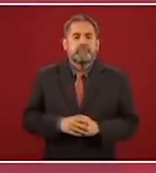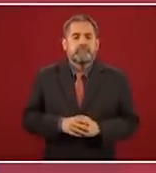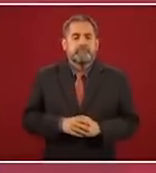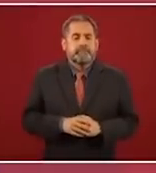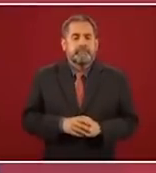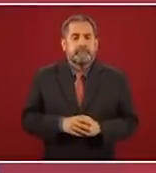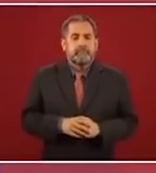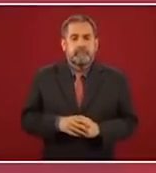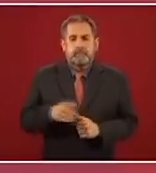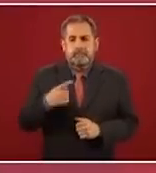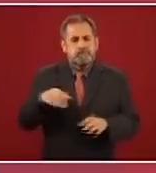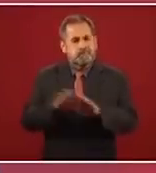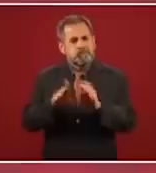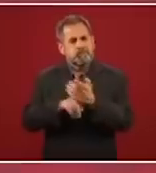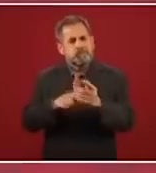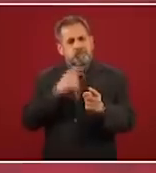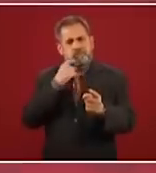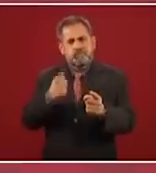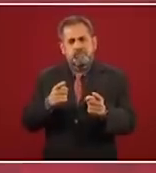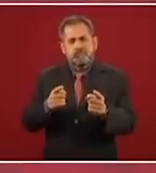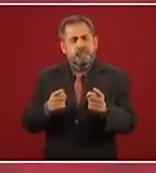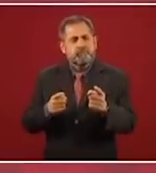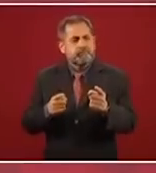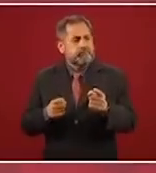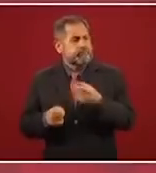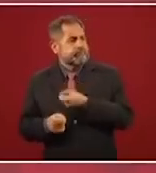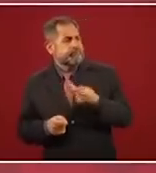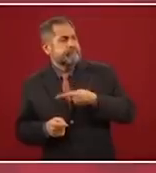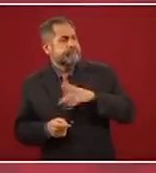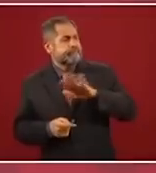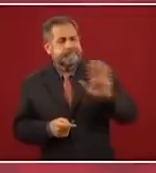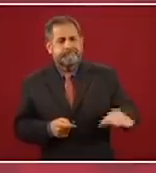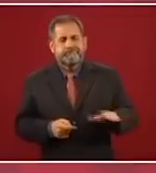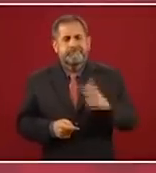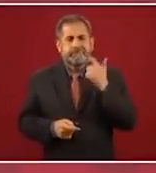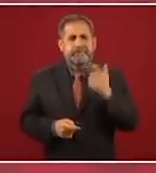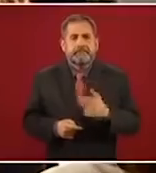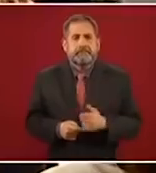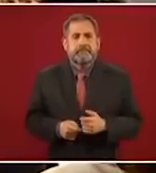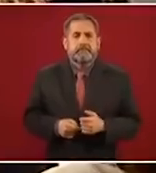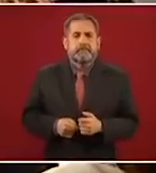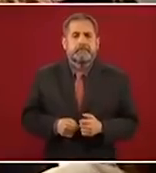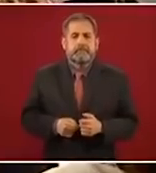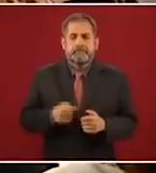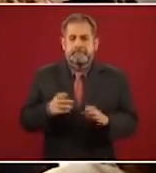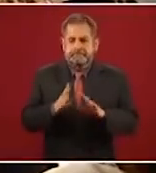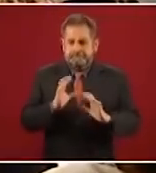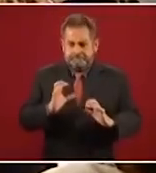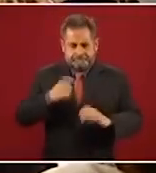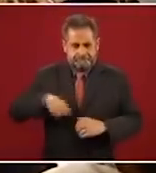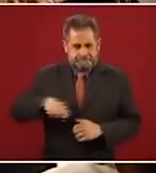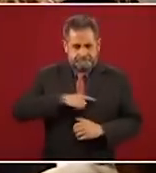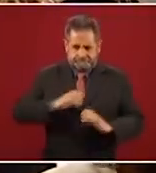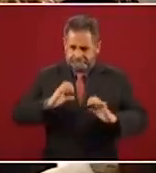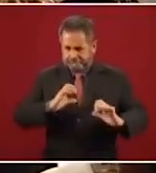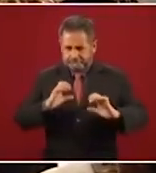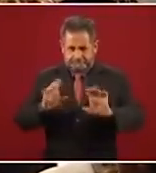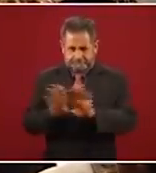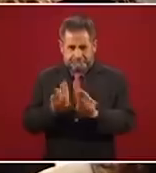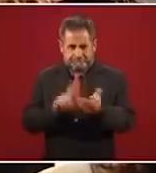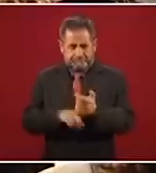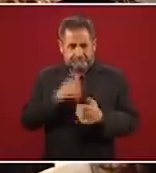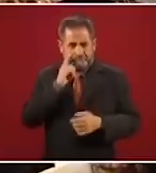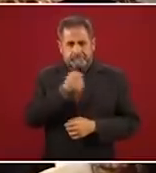a todos. No queremos la pérdida de vidas humanas. O sea, y cuidamos también